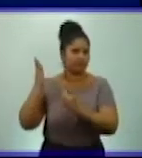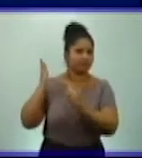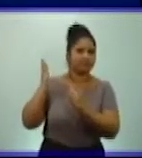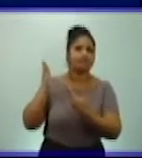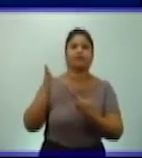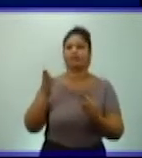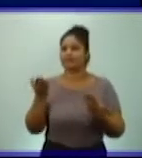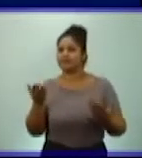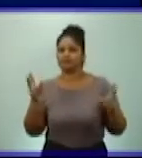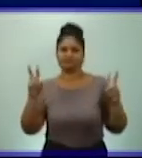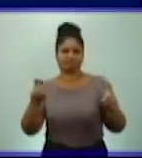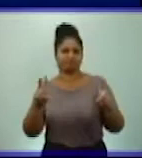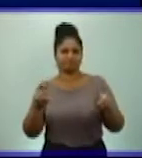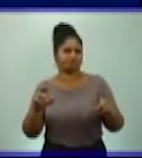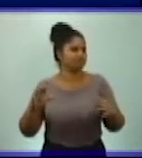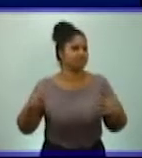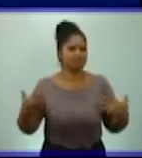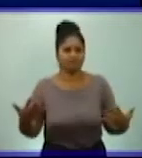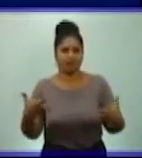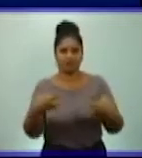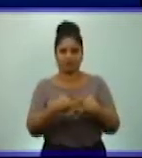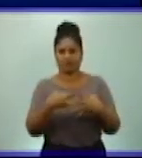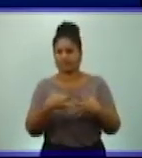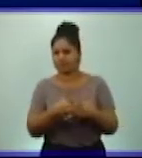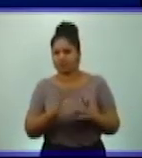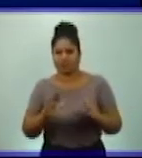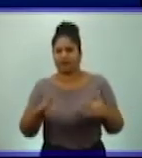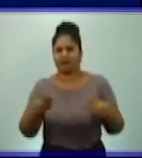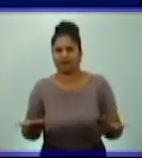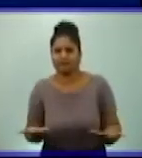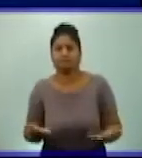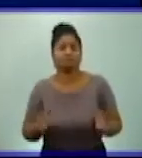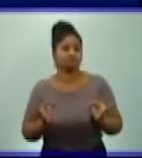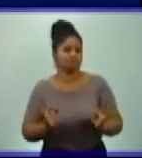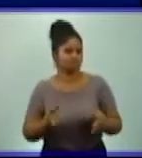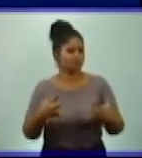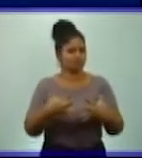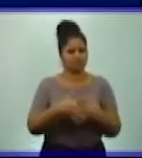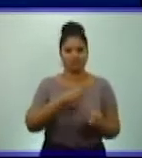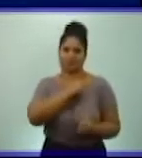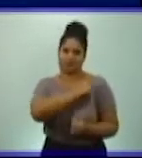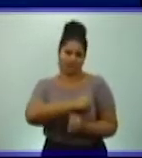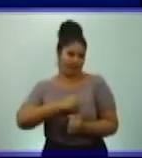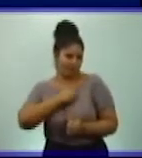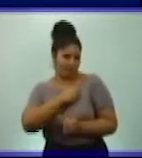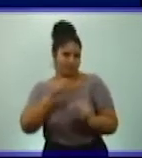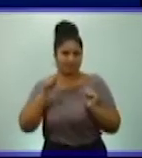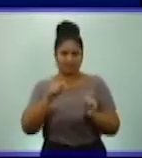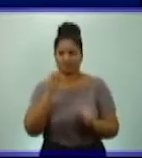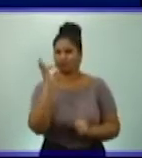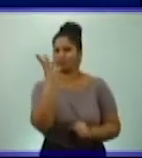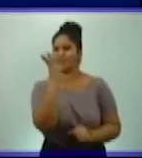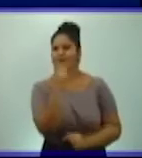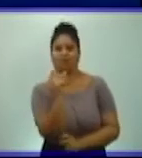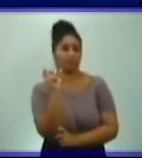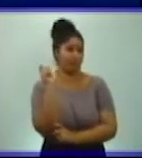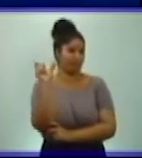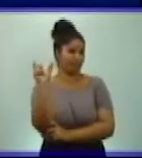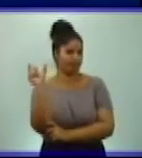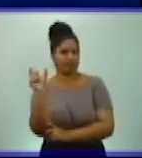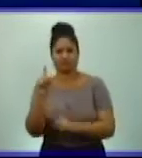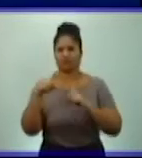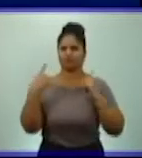expresión, qué lirismo, qué belleza expresiva. Sor Juana Inés de la Cruz, toda una